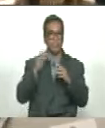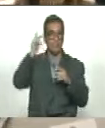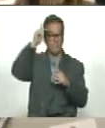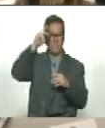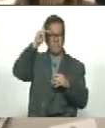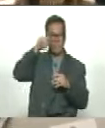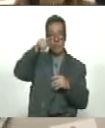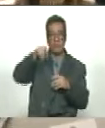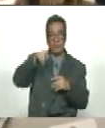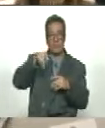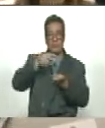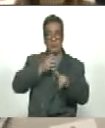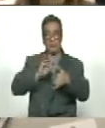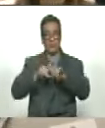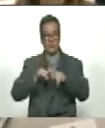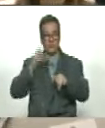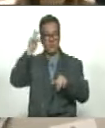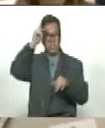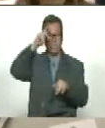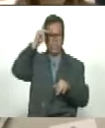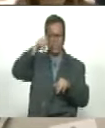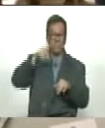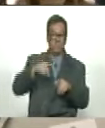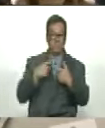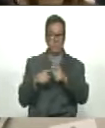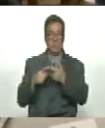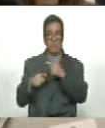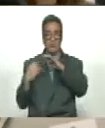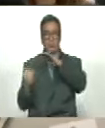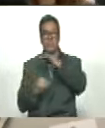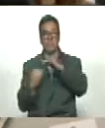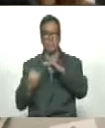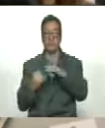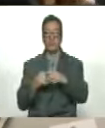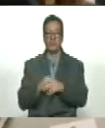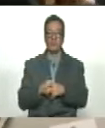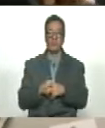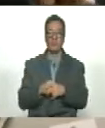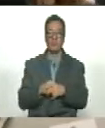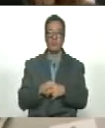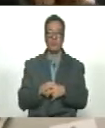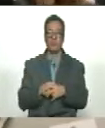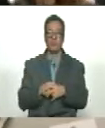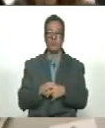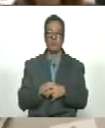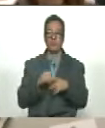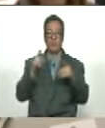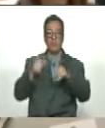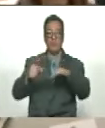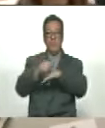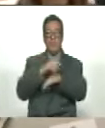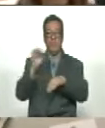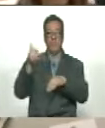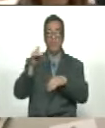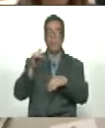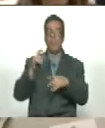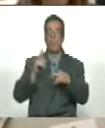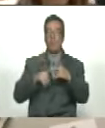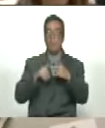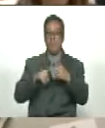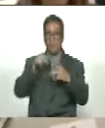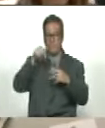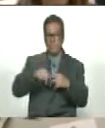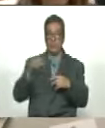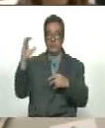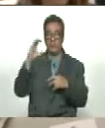como docente de ingeniería, docente en distintas instituciones, de tanto del Estado de Yaracuy como de